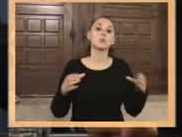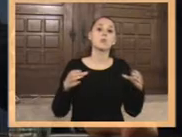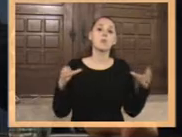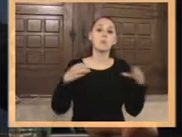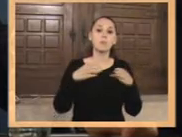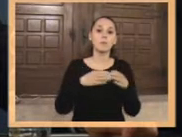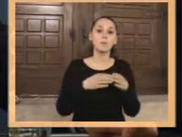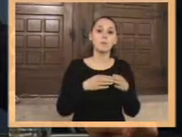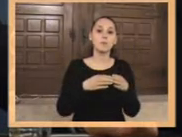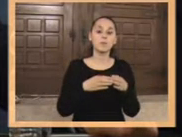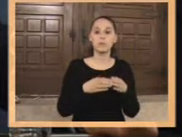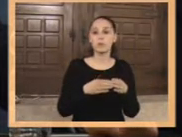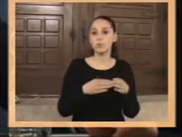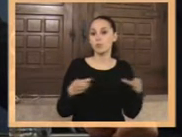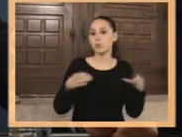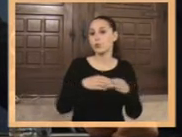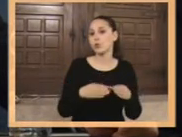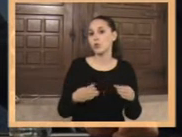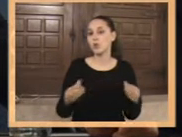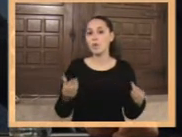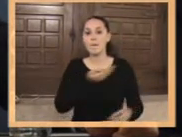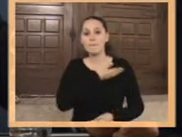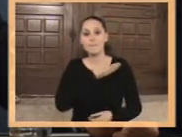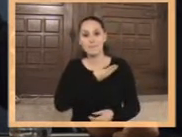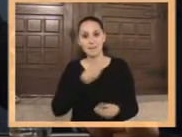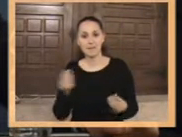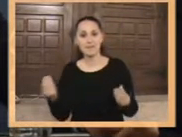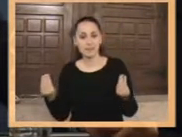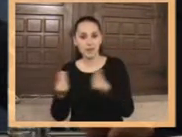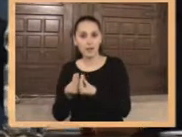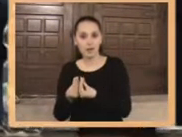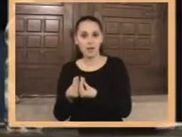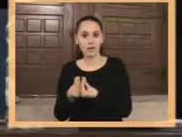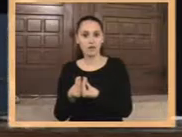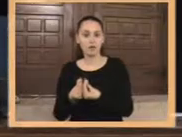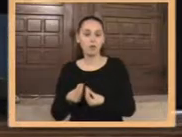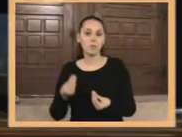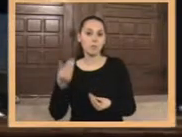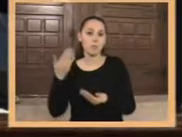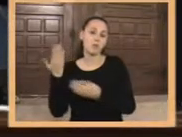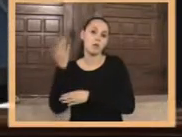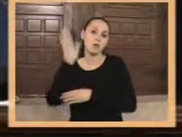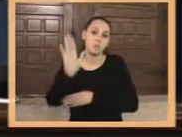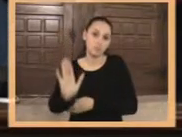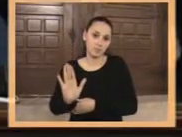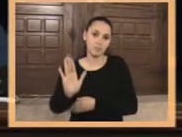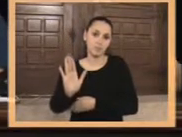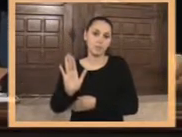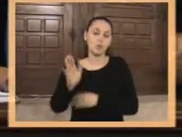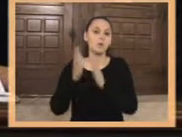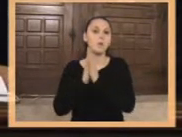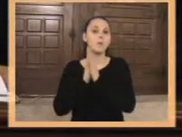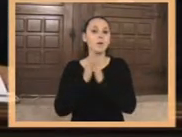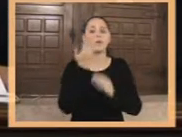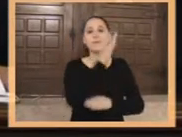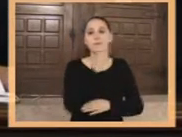Común en torno a los refugiados, nosotros presentamos nuestro texto, el texto del PP. Y como todos podrán corroborar, y me estoy